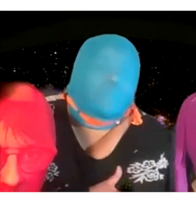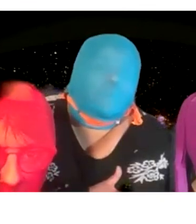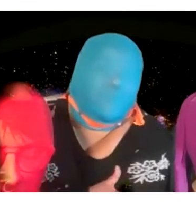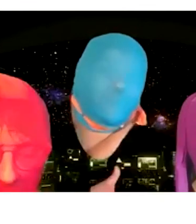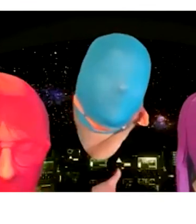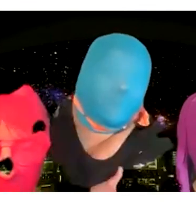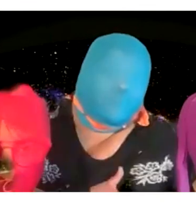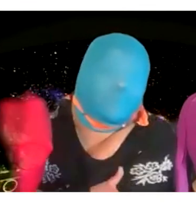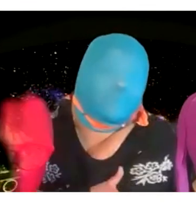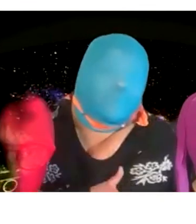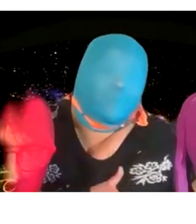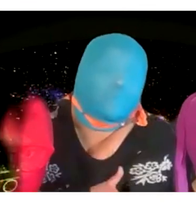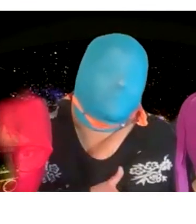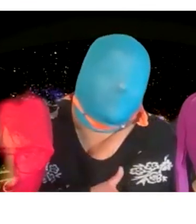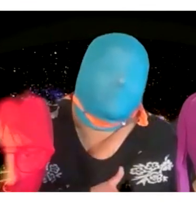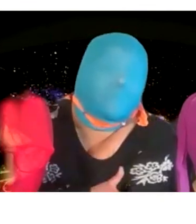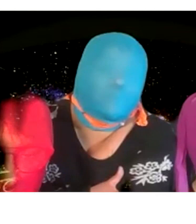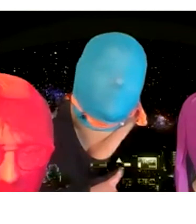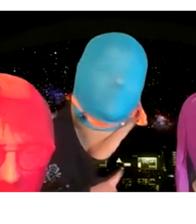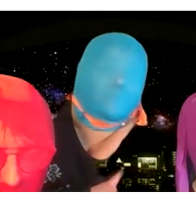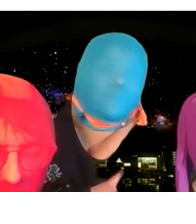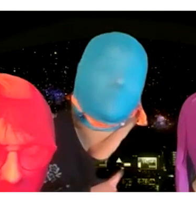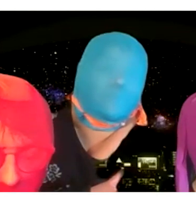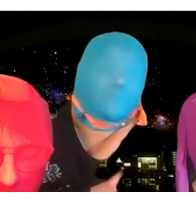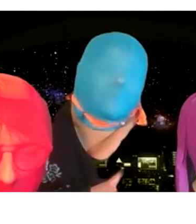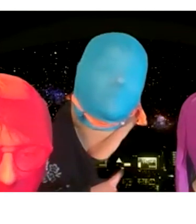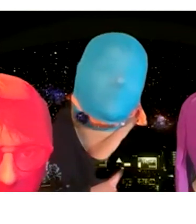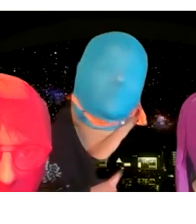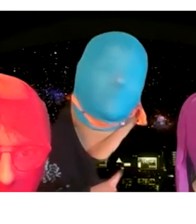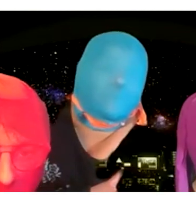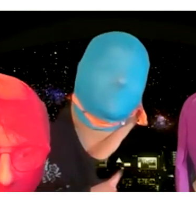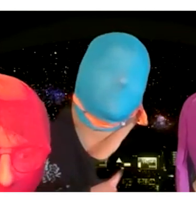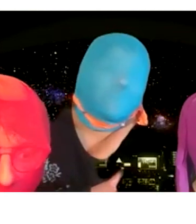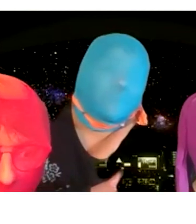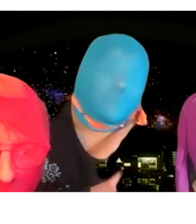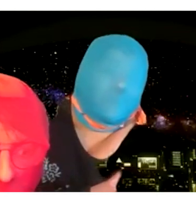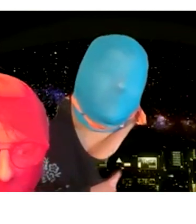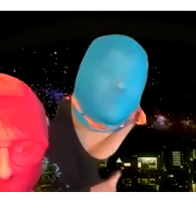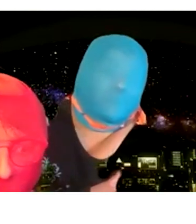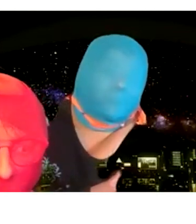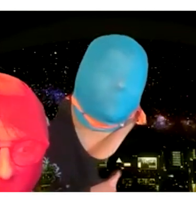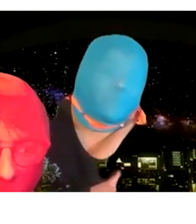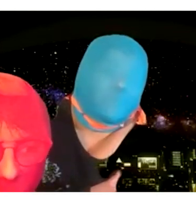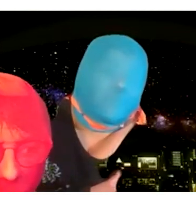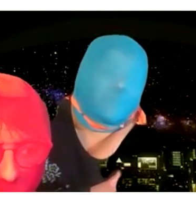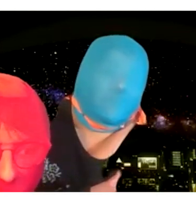que amplifiquemos las voces de otras personas, ¿no?, de otras amigas Imaginarix,